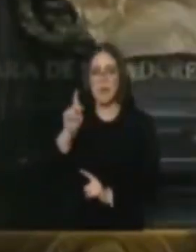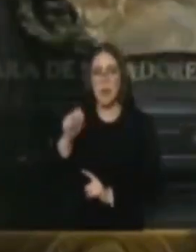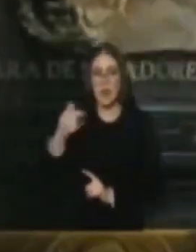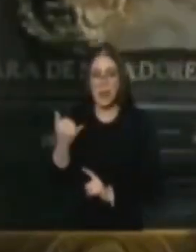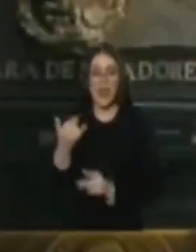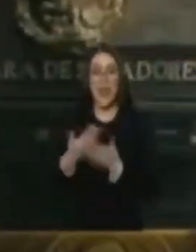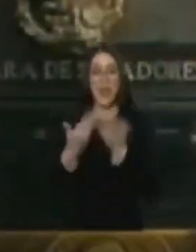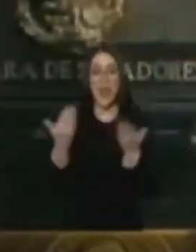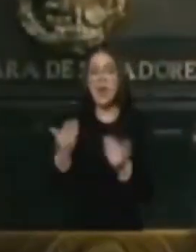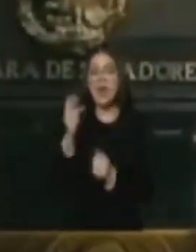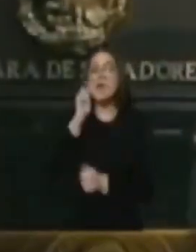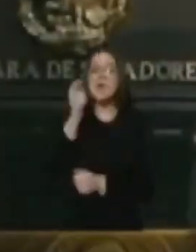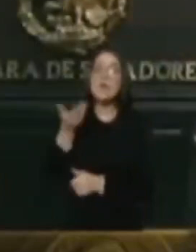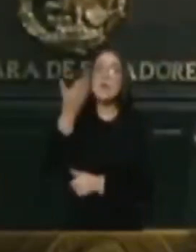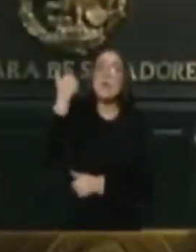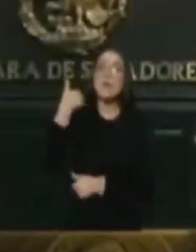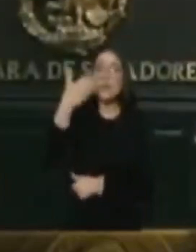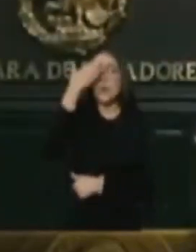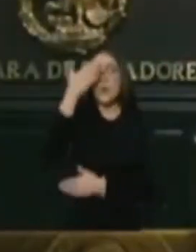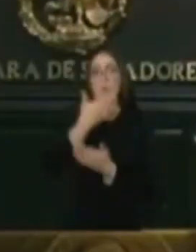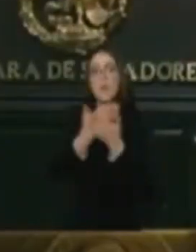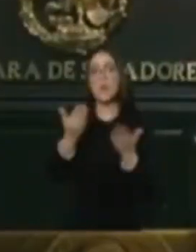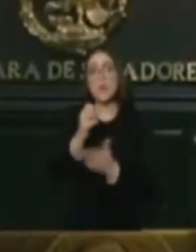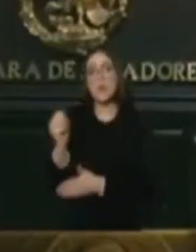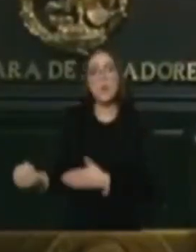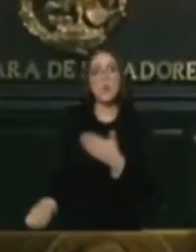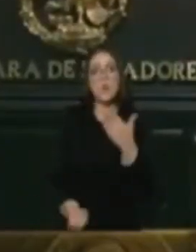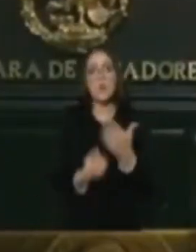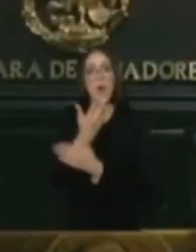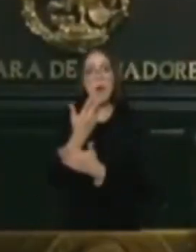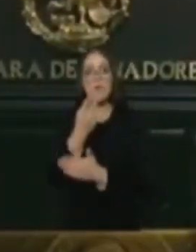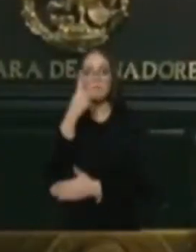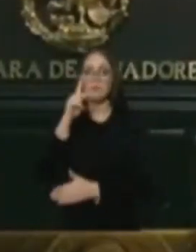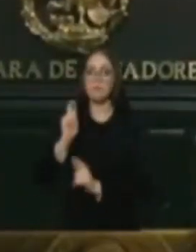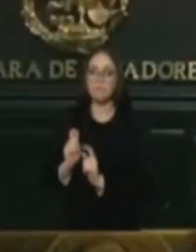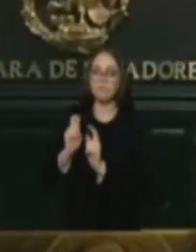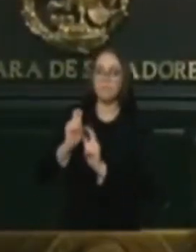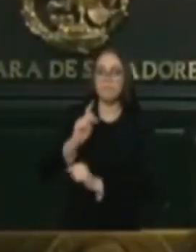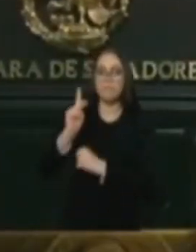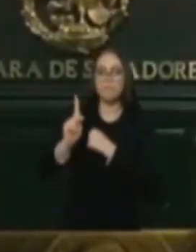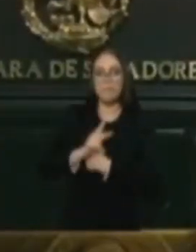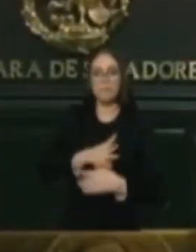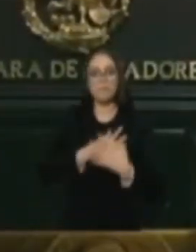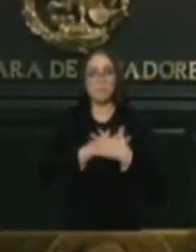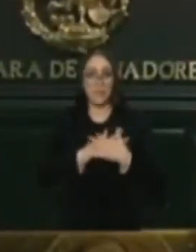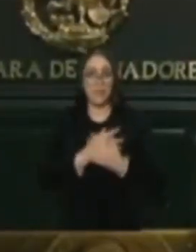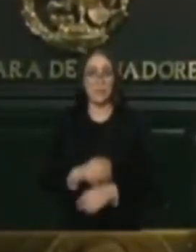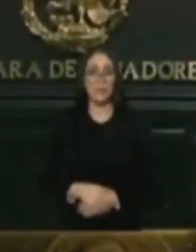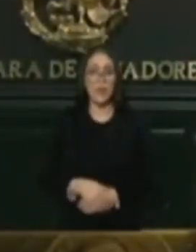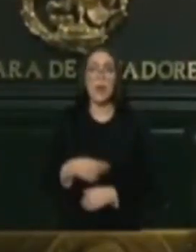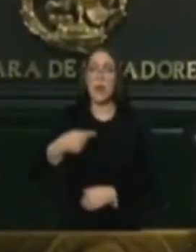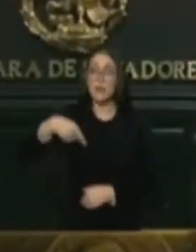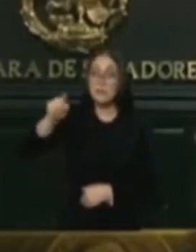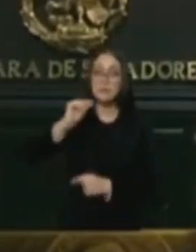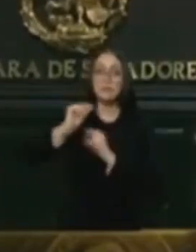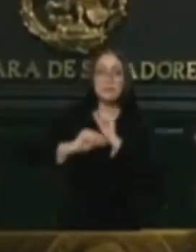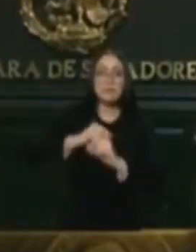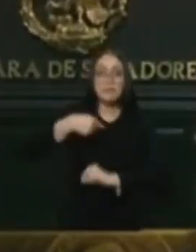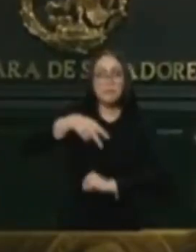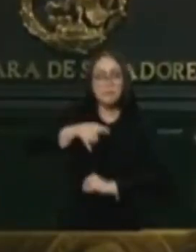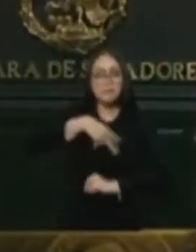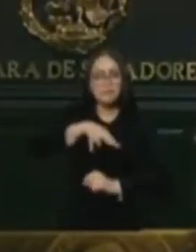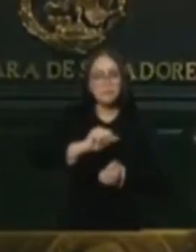realidad mexicana de la que ya era su nueva patria. Ahí, en ese ir y venir, pronto descubrió que lo